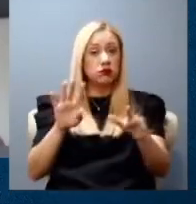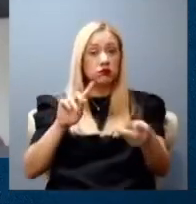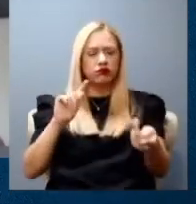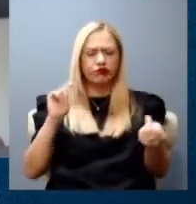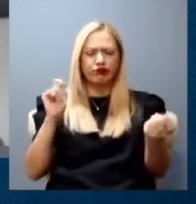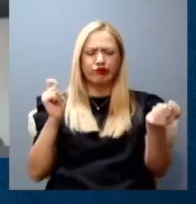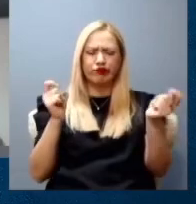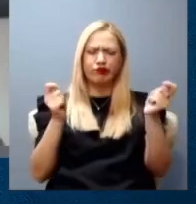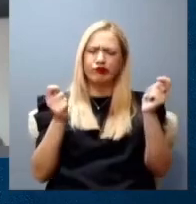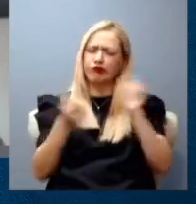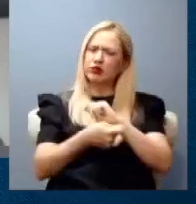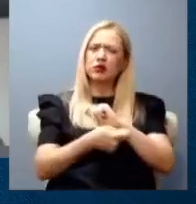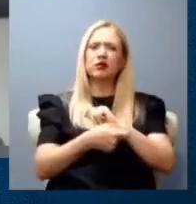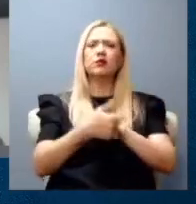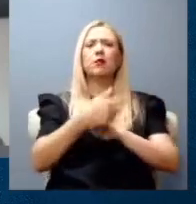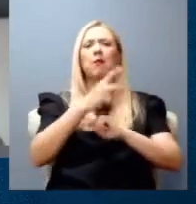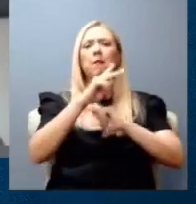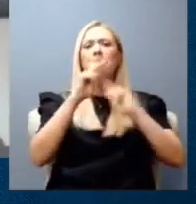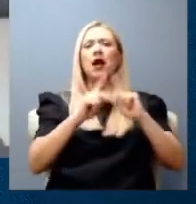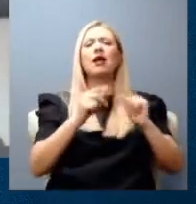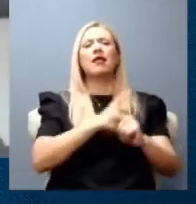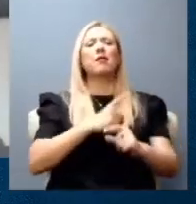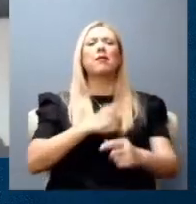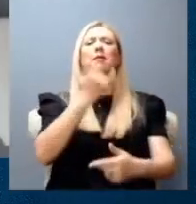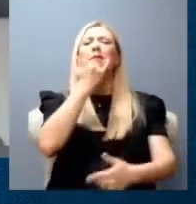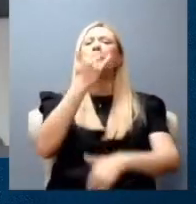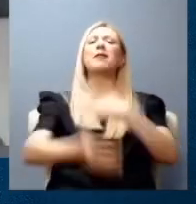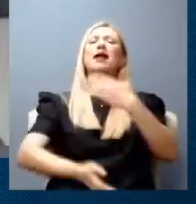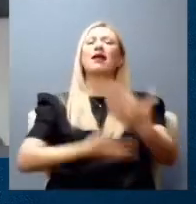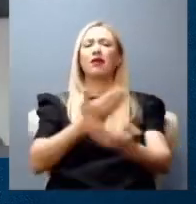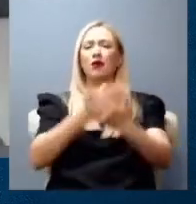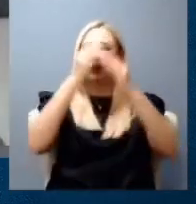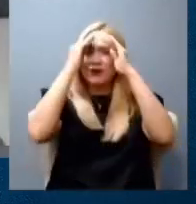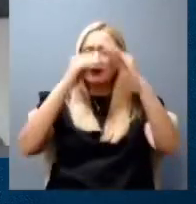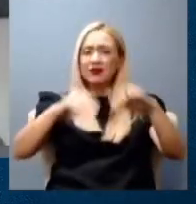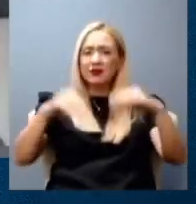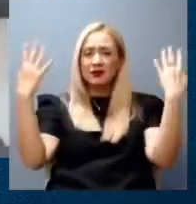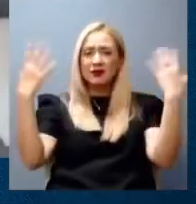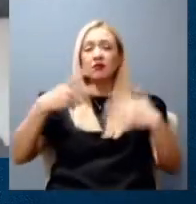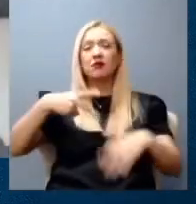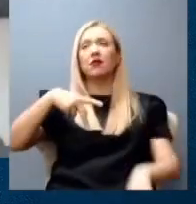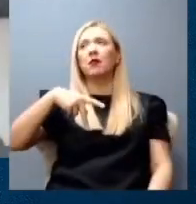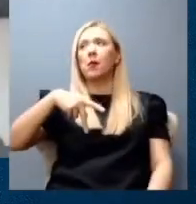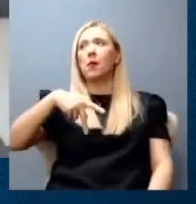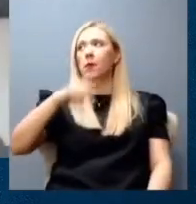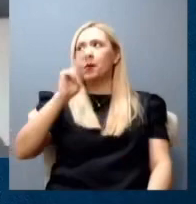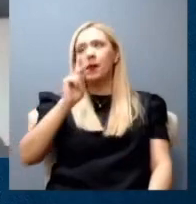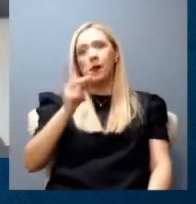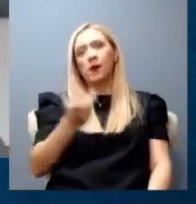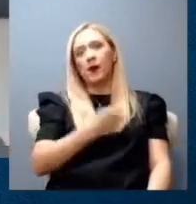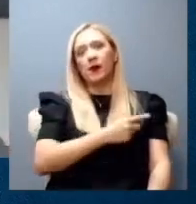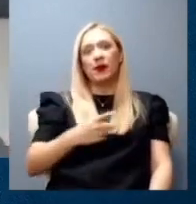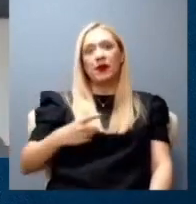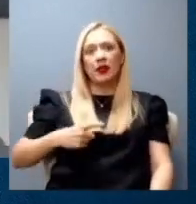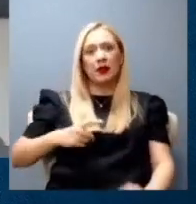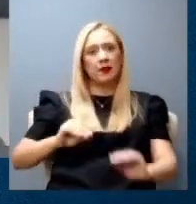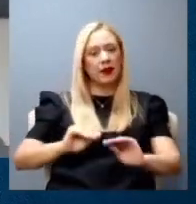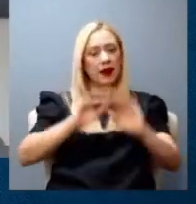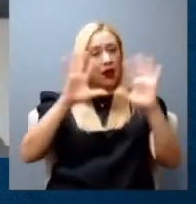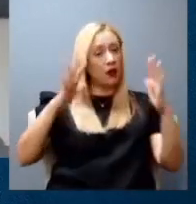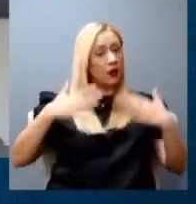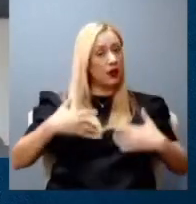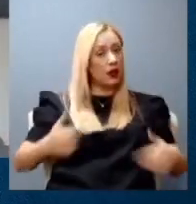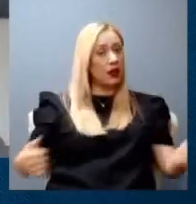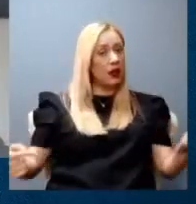más amplia posible, pero siempre teniendo la claridad de que esa amnistía más